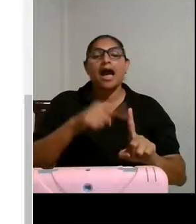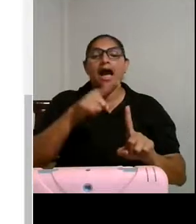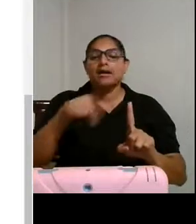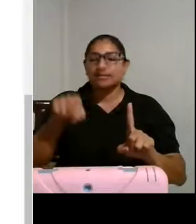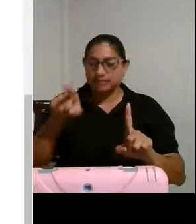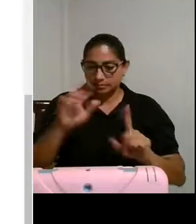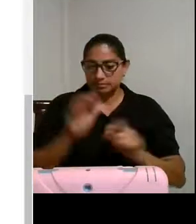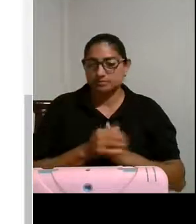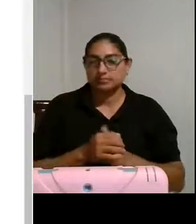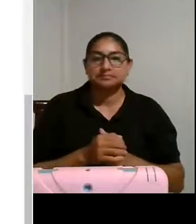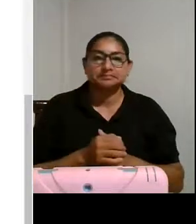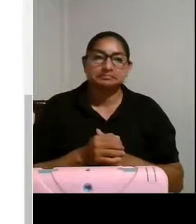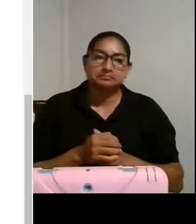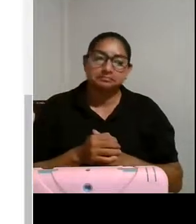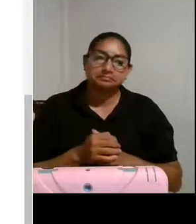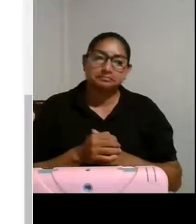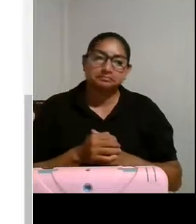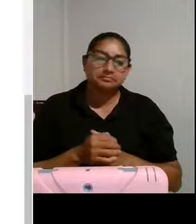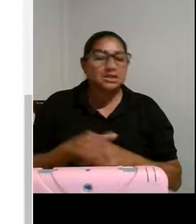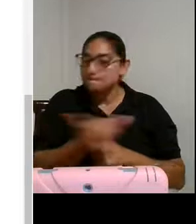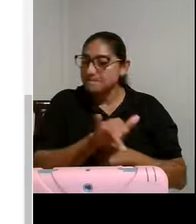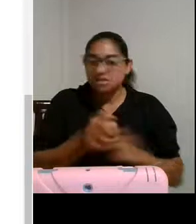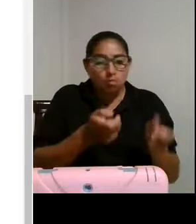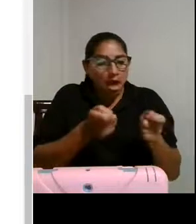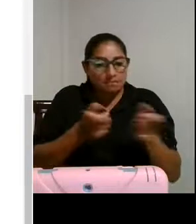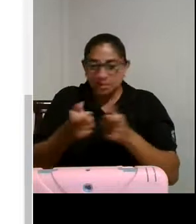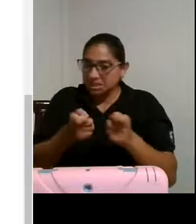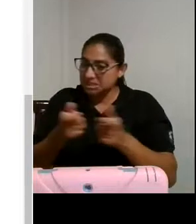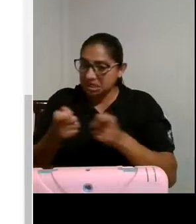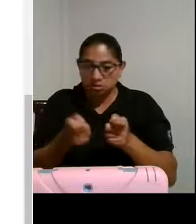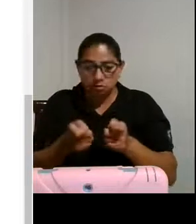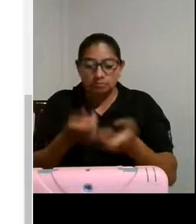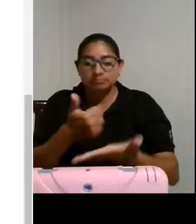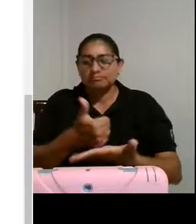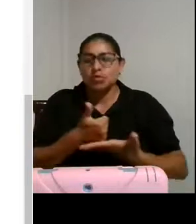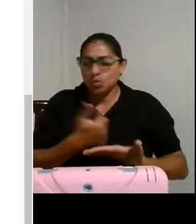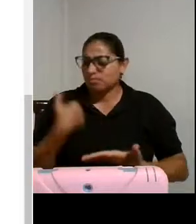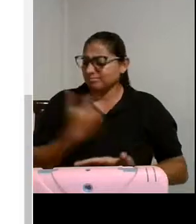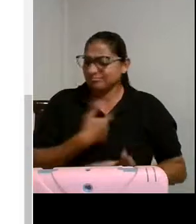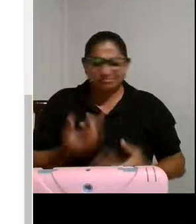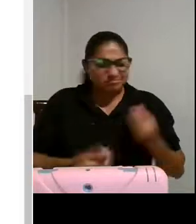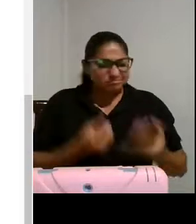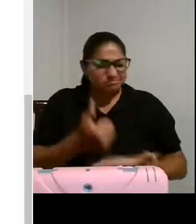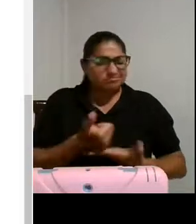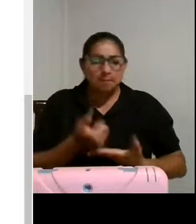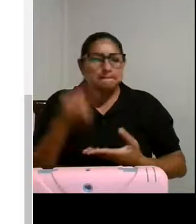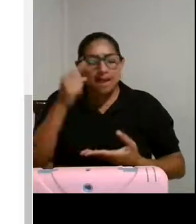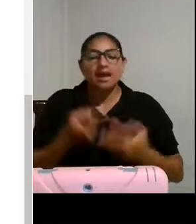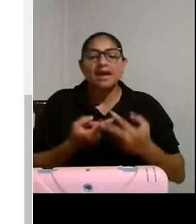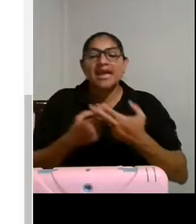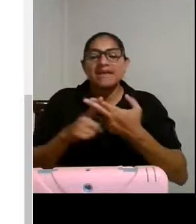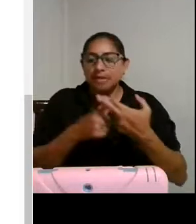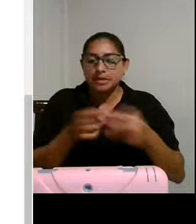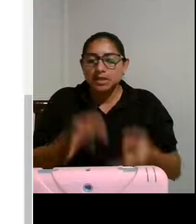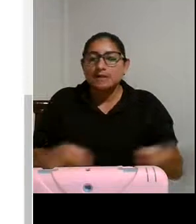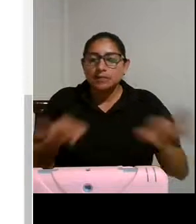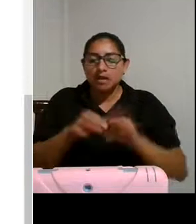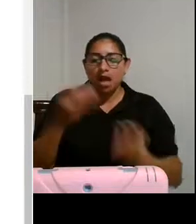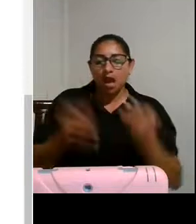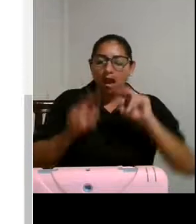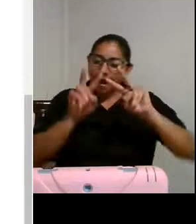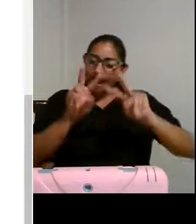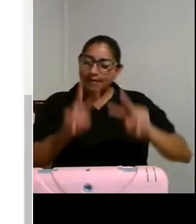más. Y en administración, las derivadas nos van a dar a nosotros herramientas importantes para